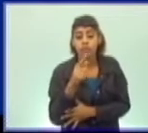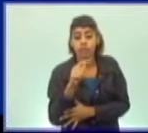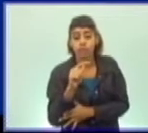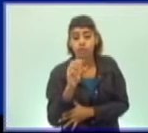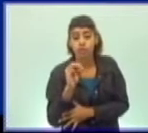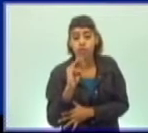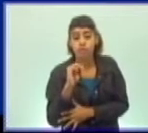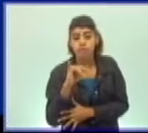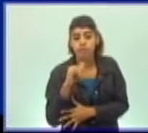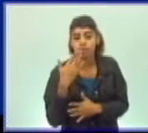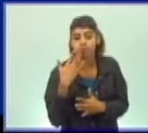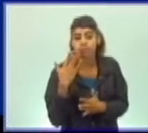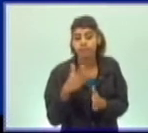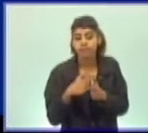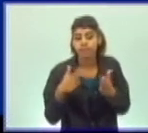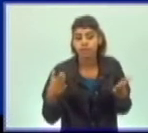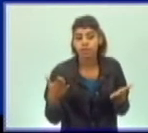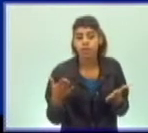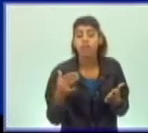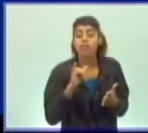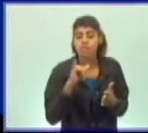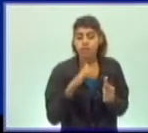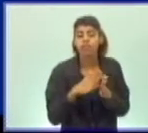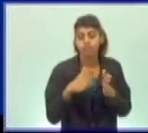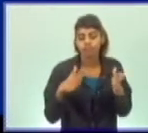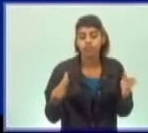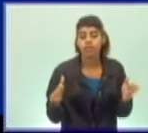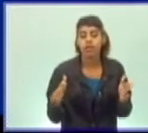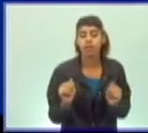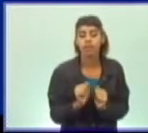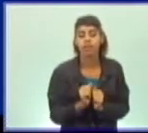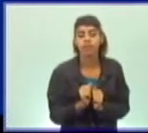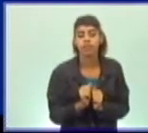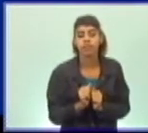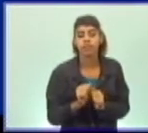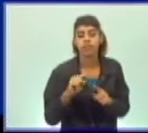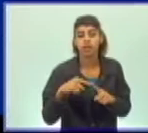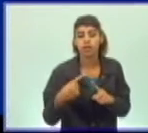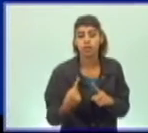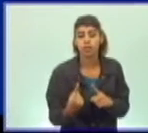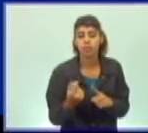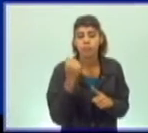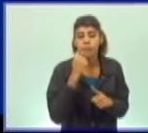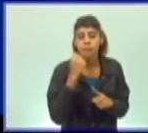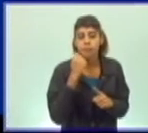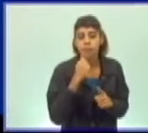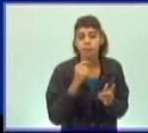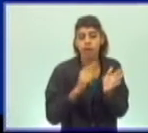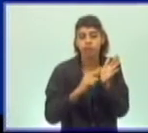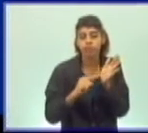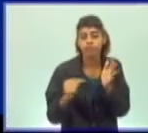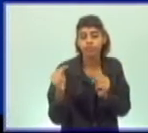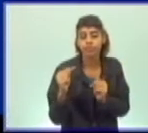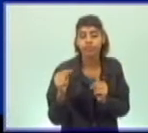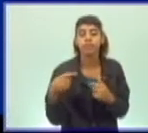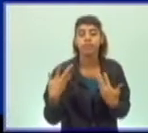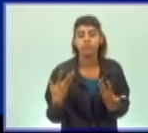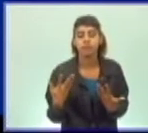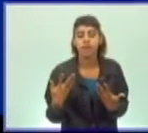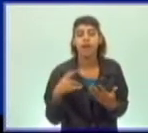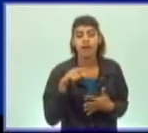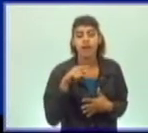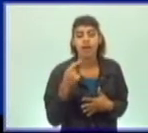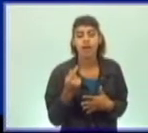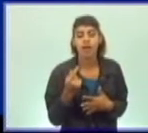el número atómico en un periodo aumenta. Por tanto, ¿cuál es el más electronegativo entre estos dos elementos? El